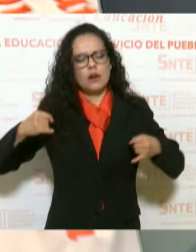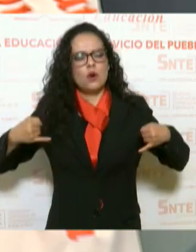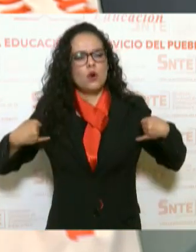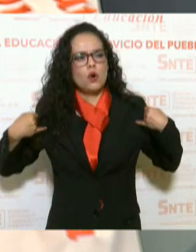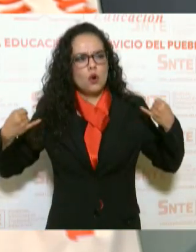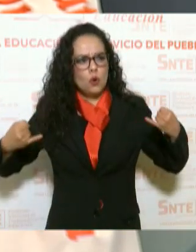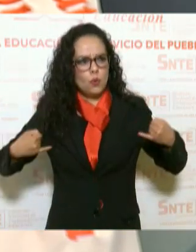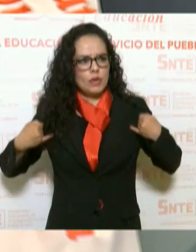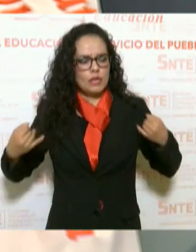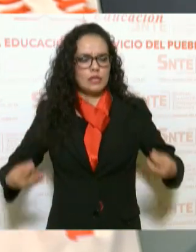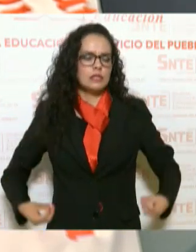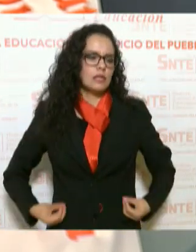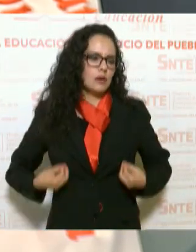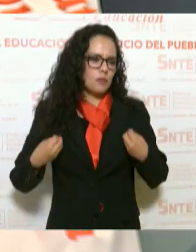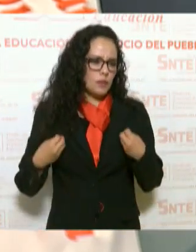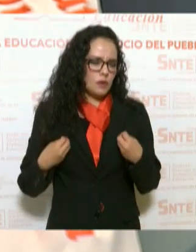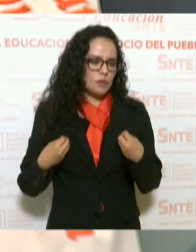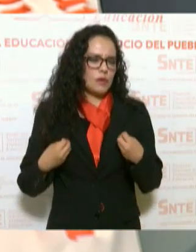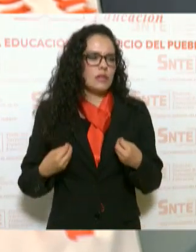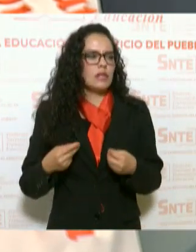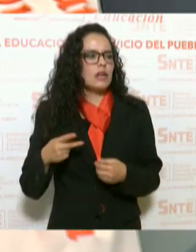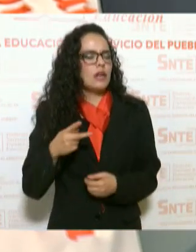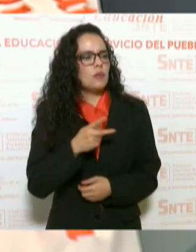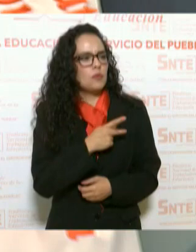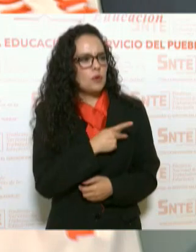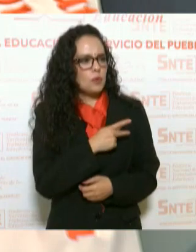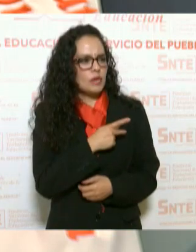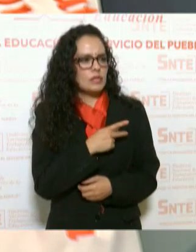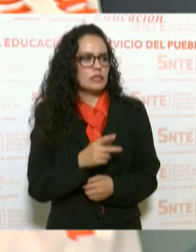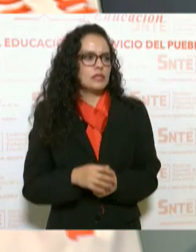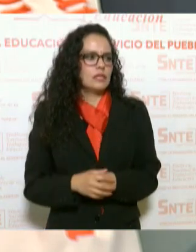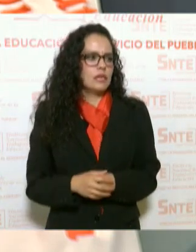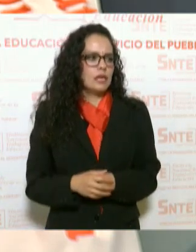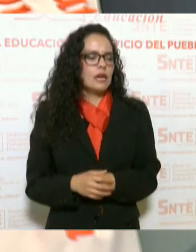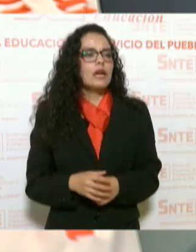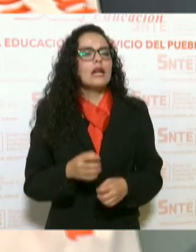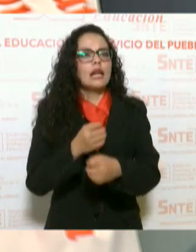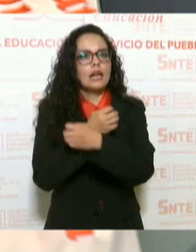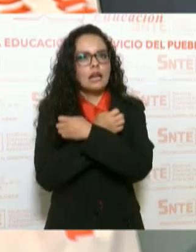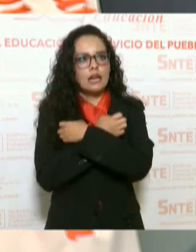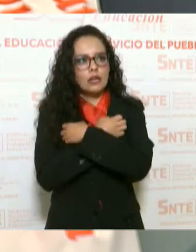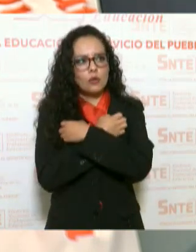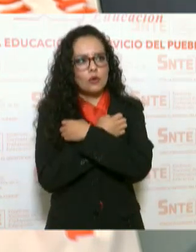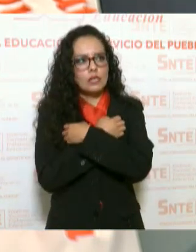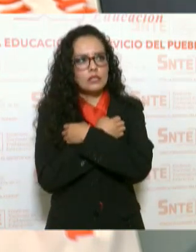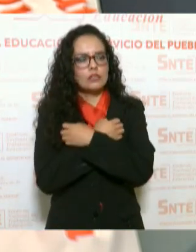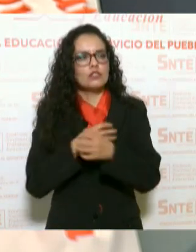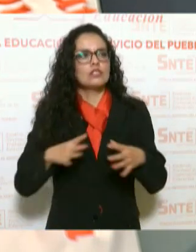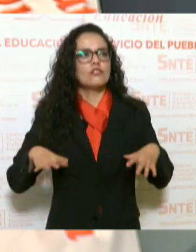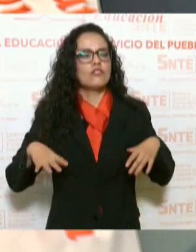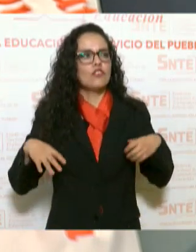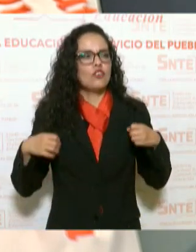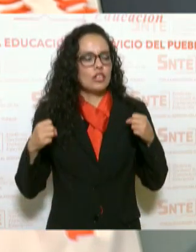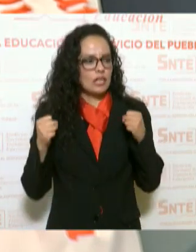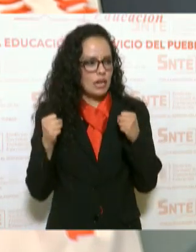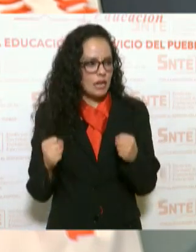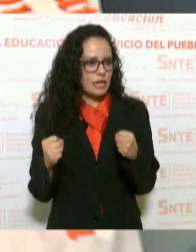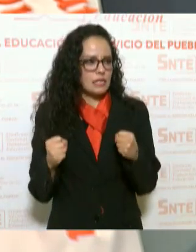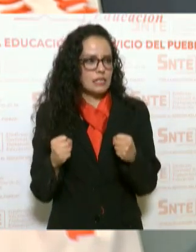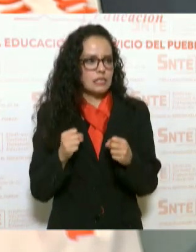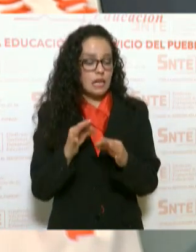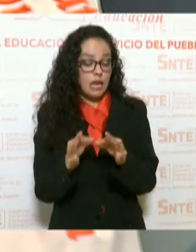ha propuesto reiteradamente el CENTE, lo que se fortalece es la concepción de que